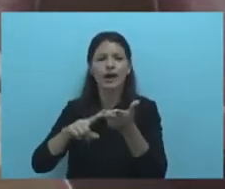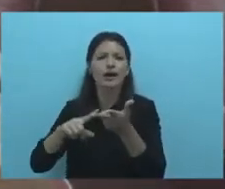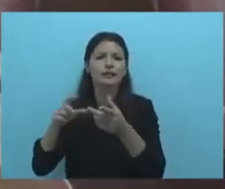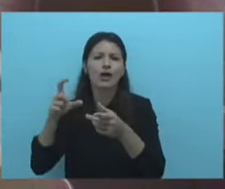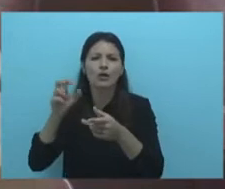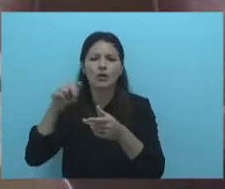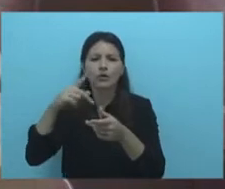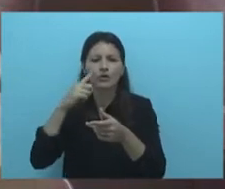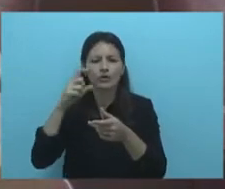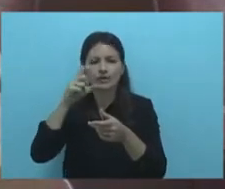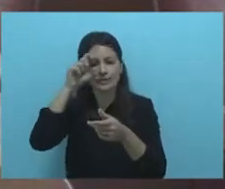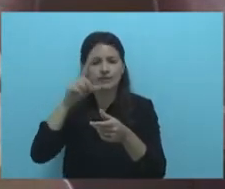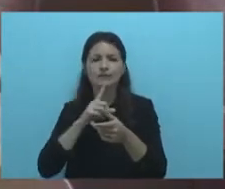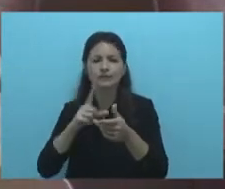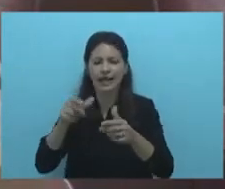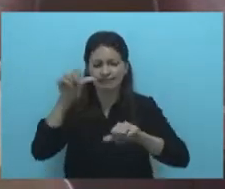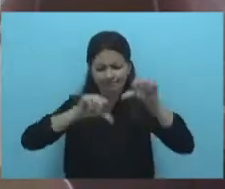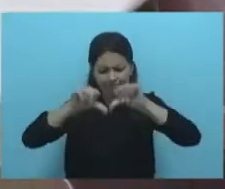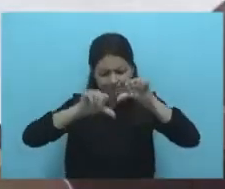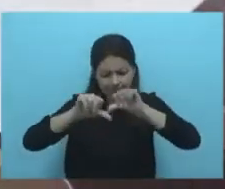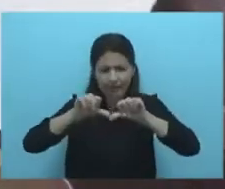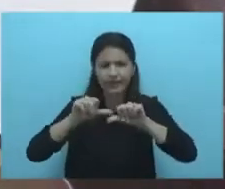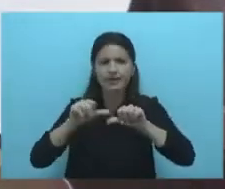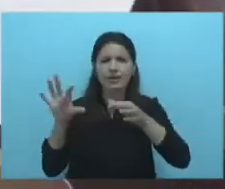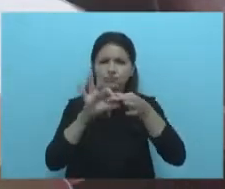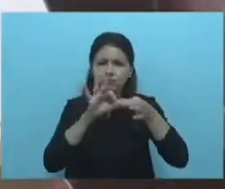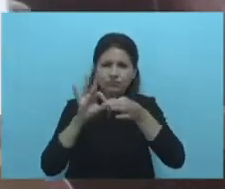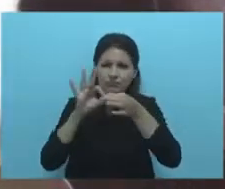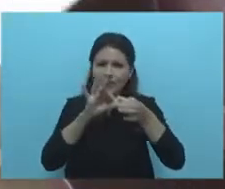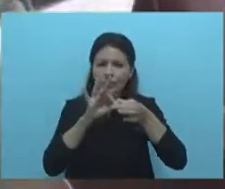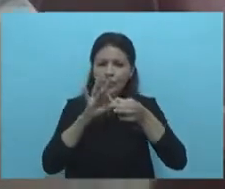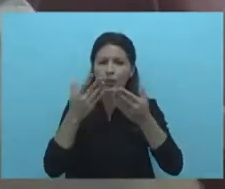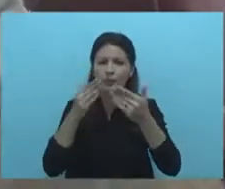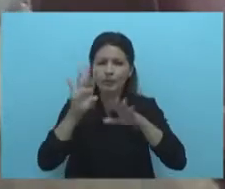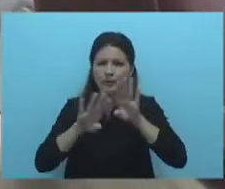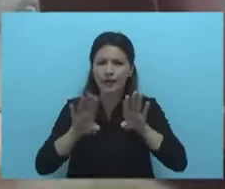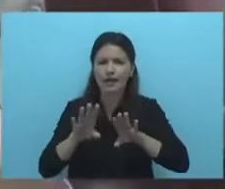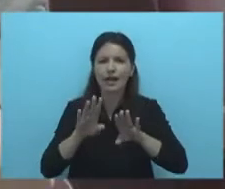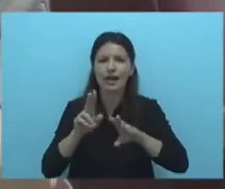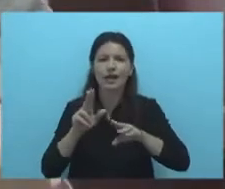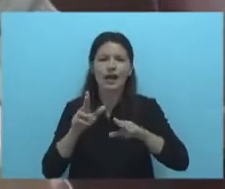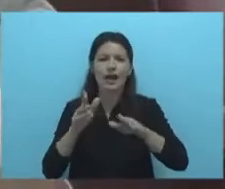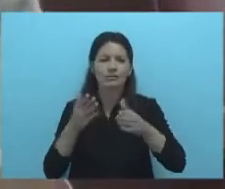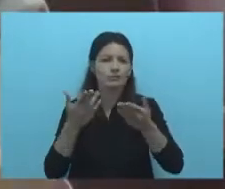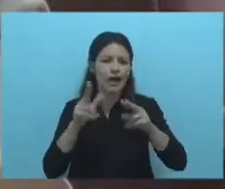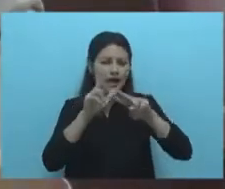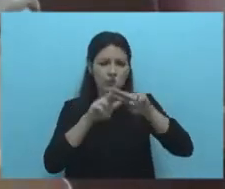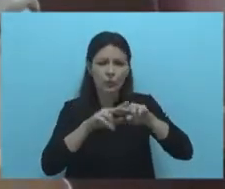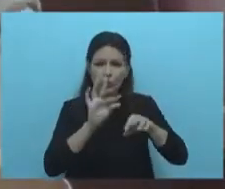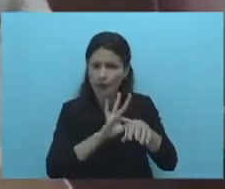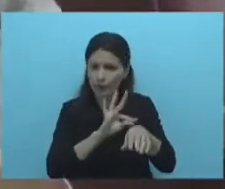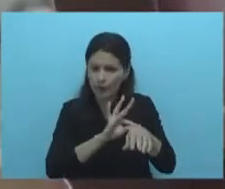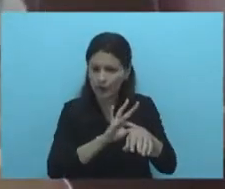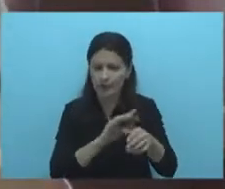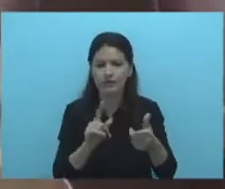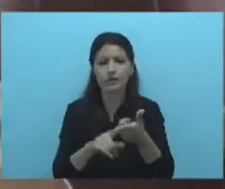investigación, análisis de derivados y relación y realización de estudios clínicos. Capacitar sobre